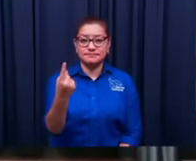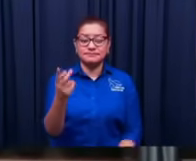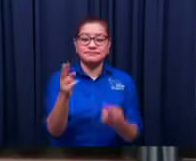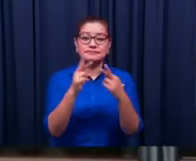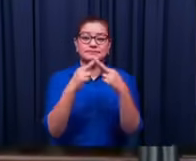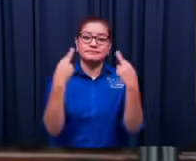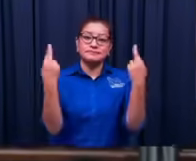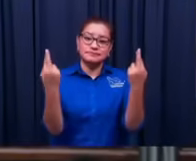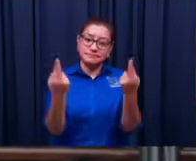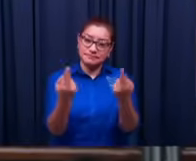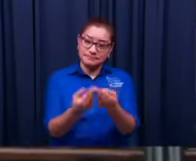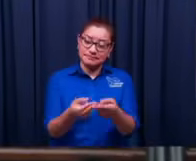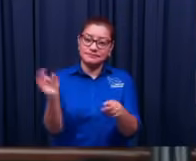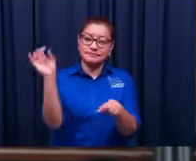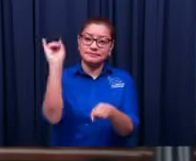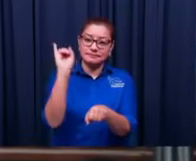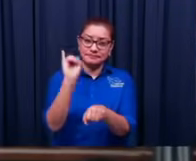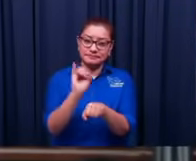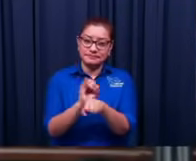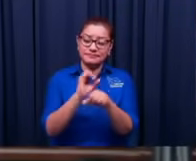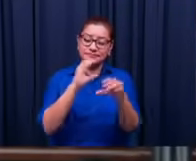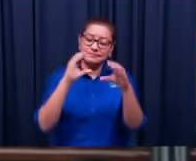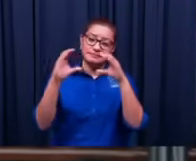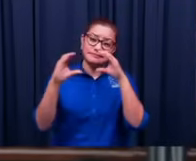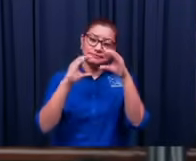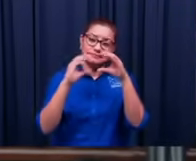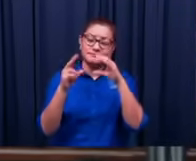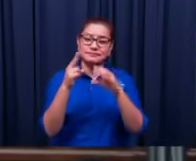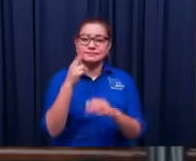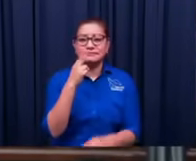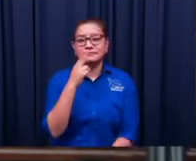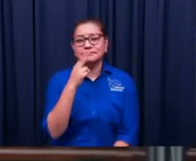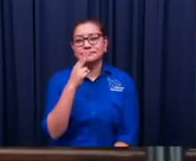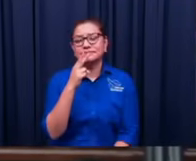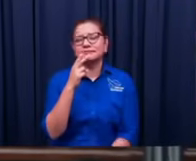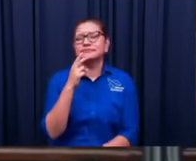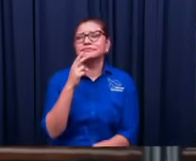congregarte, busca la comunión con los hermanos.